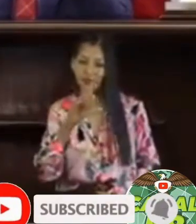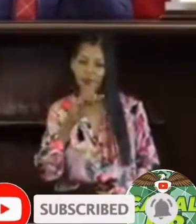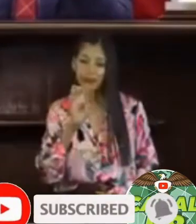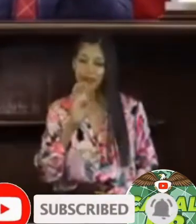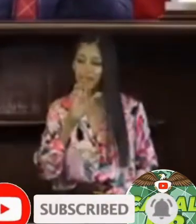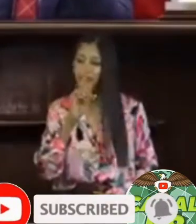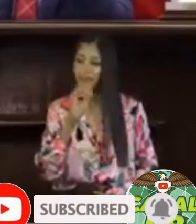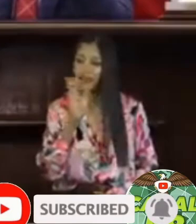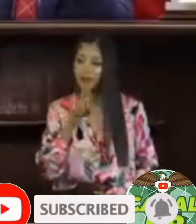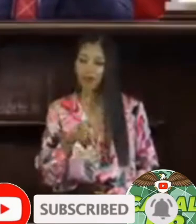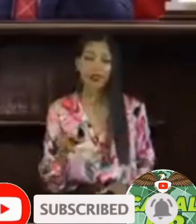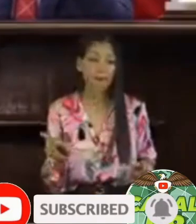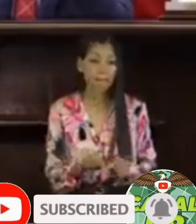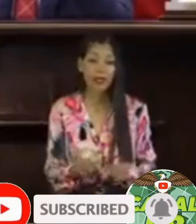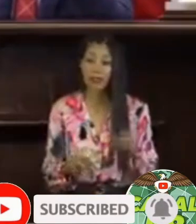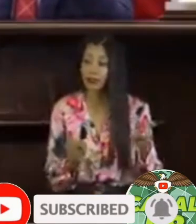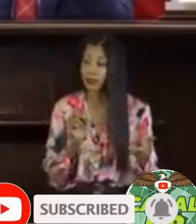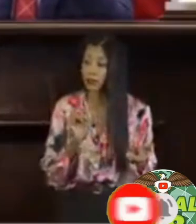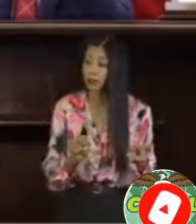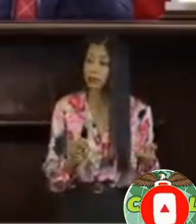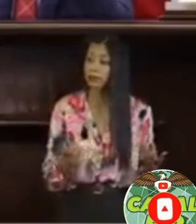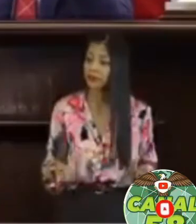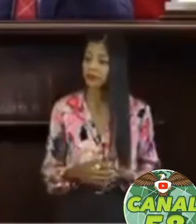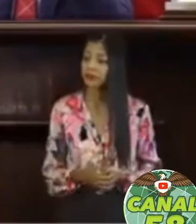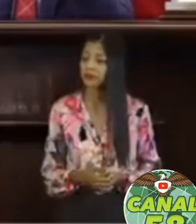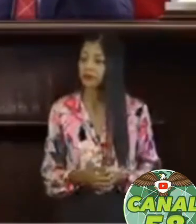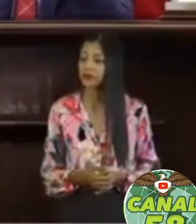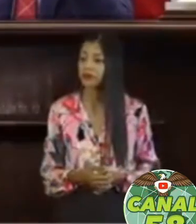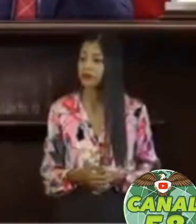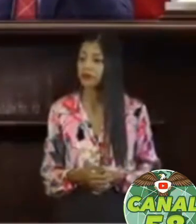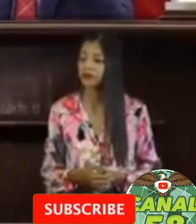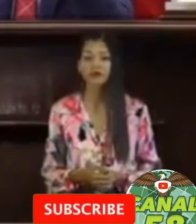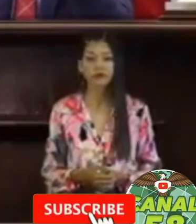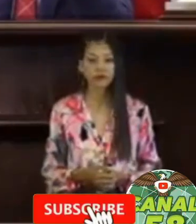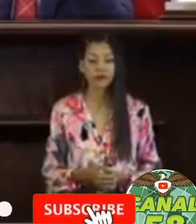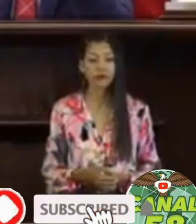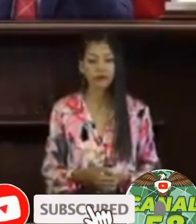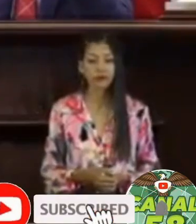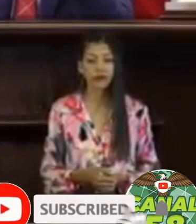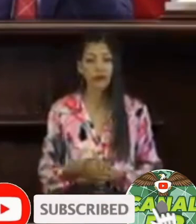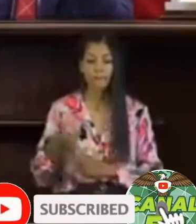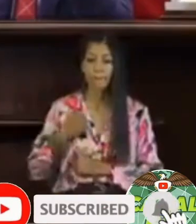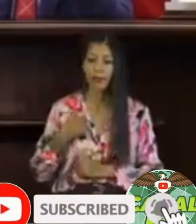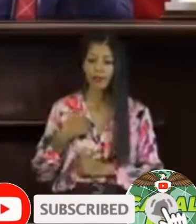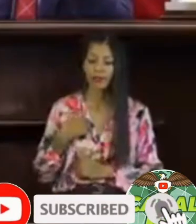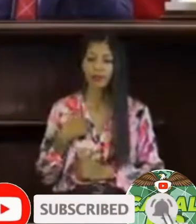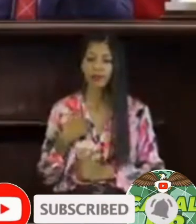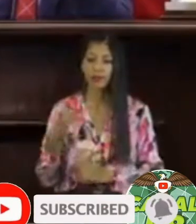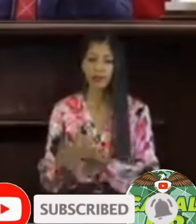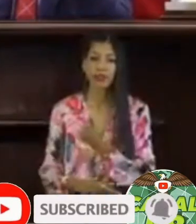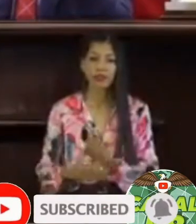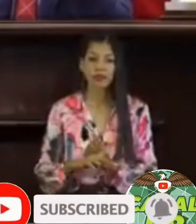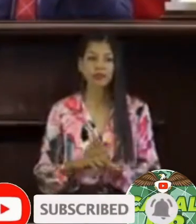visitando los congresos de los estados. Hay que recordar que tiene que lograr que